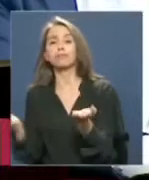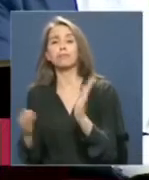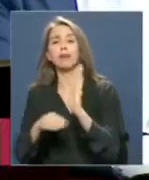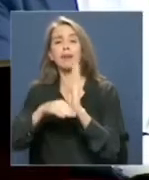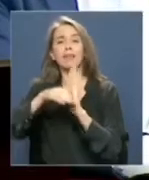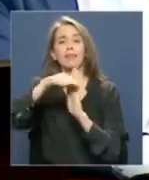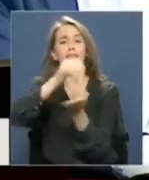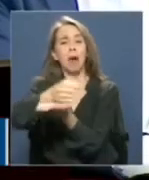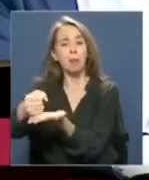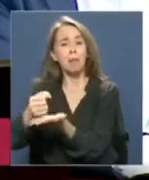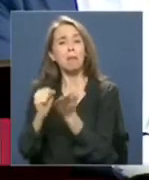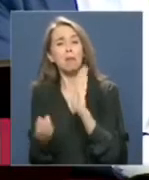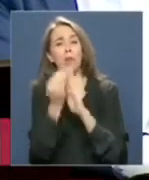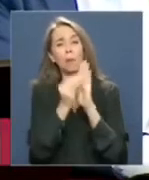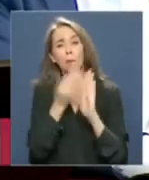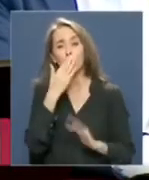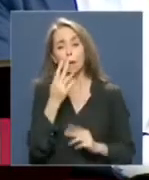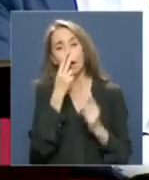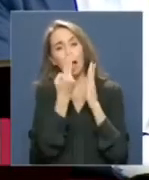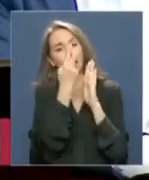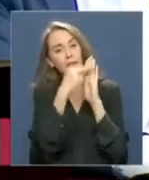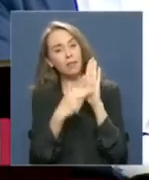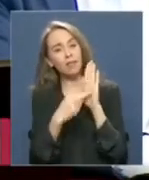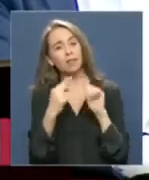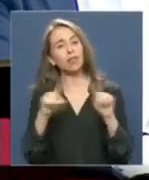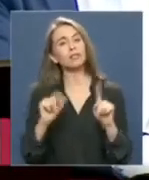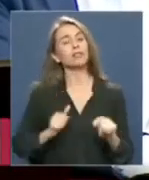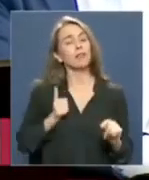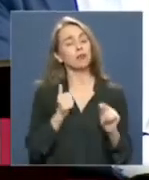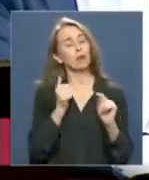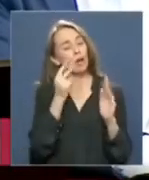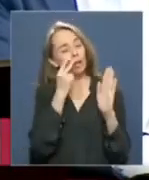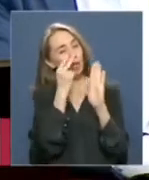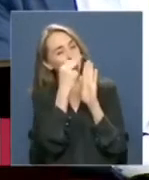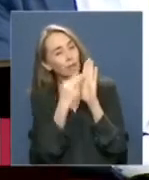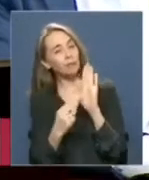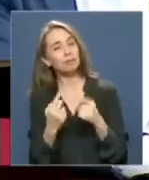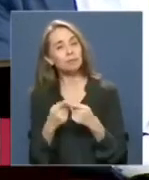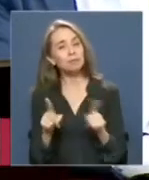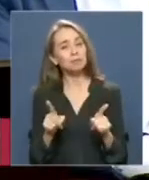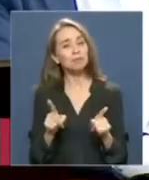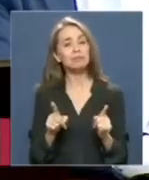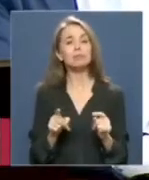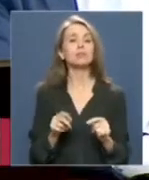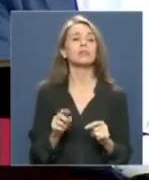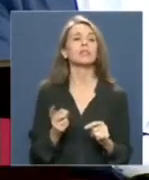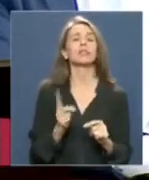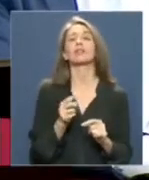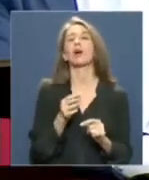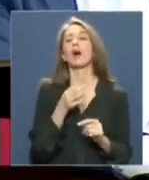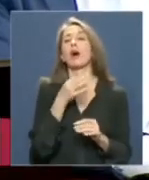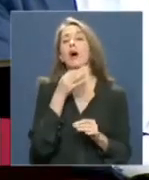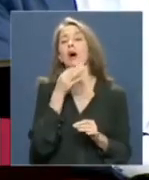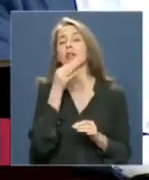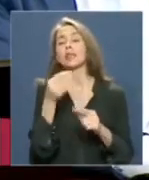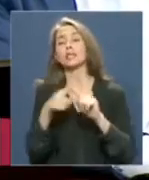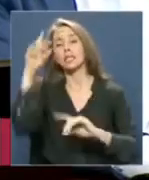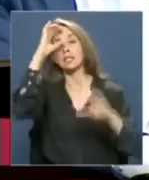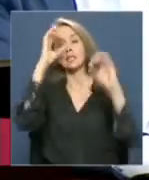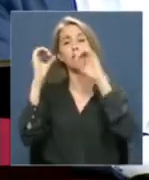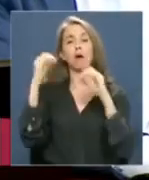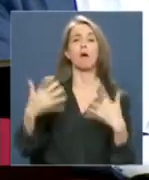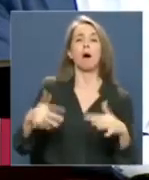voluntad distinta y con una óptica distinta. Y por ello no hay que dramatizar las discrepancias que hoy